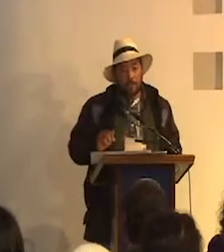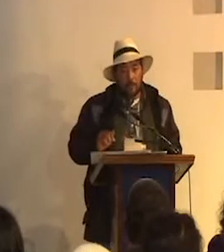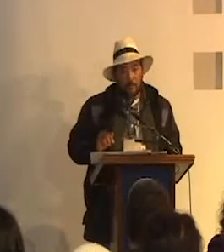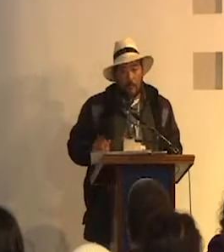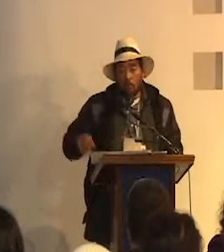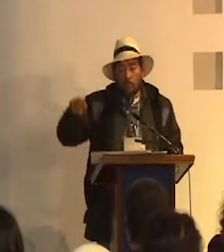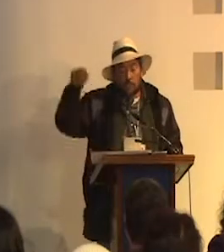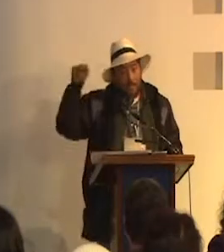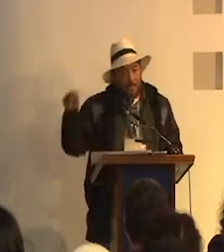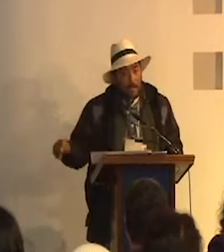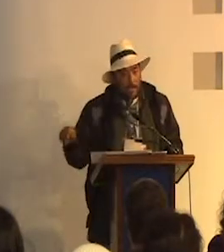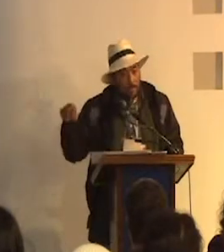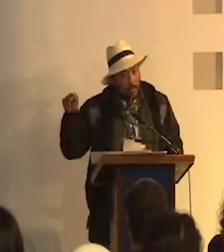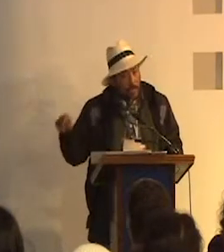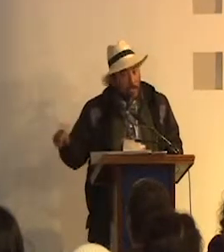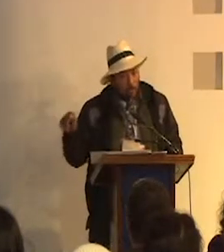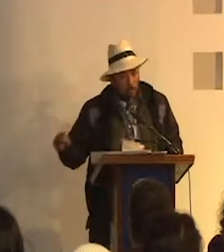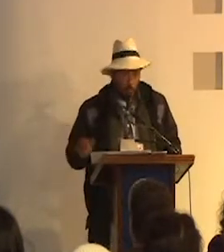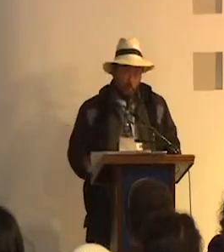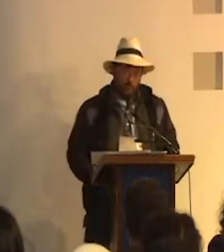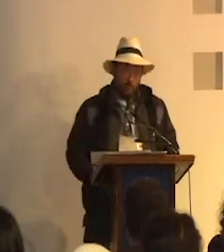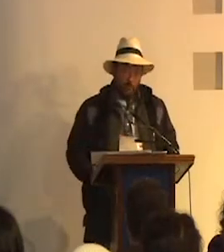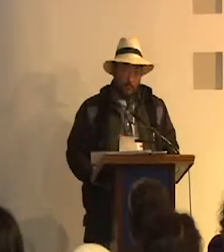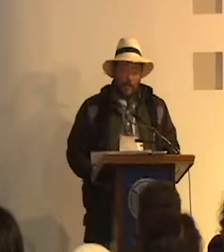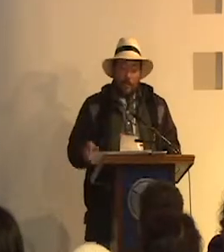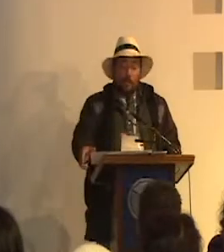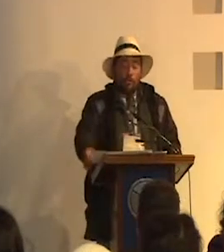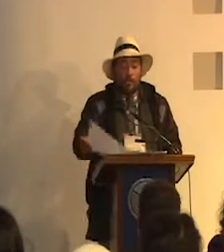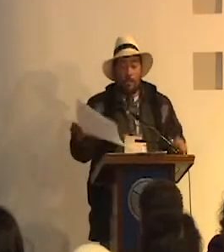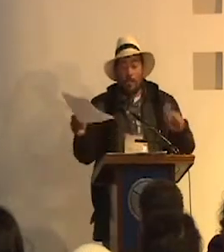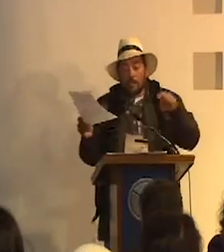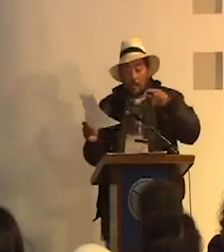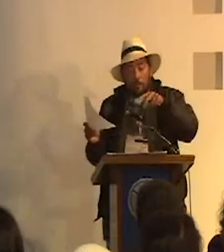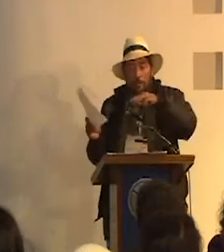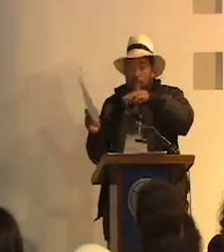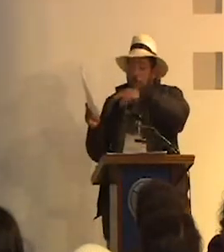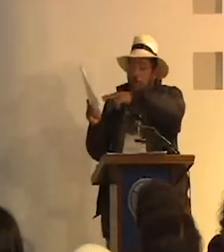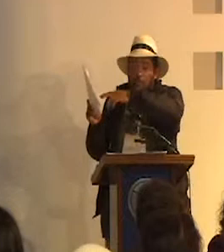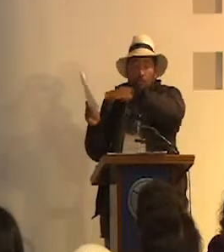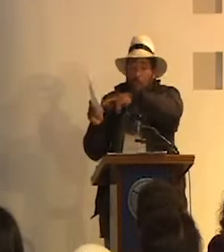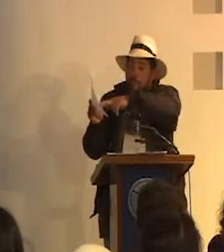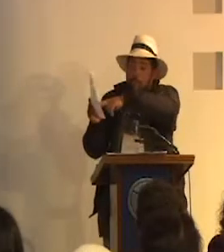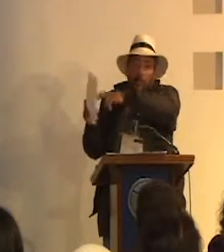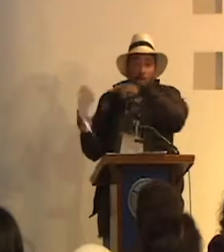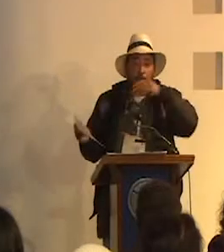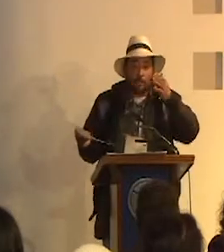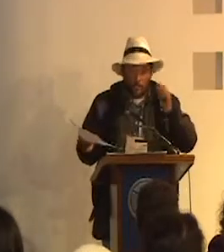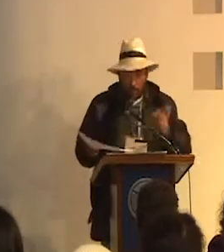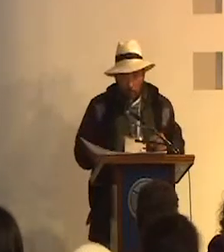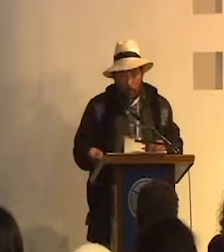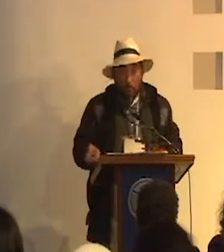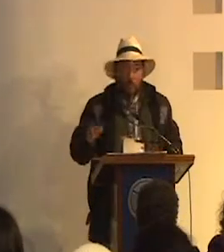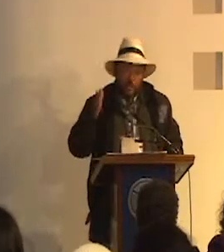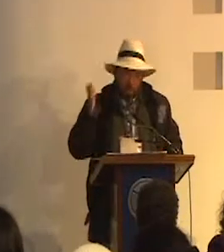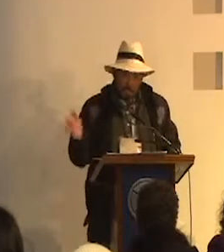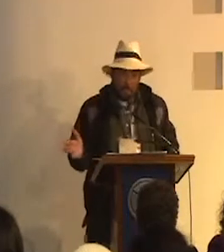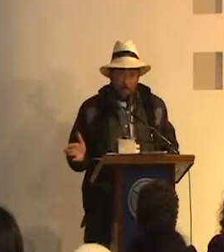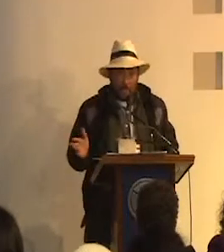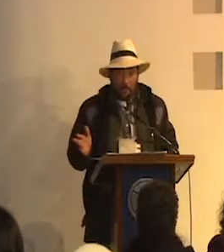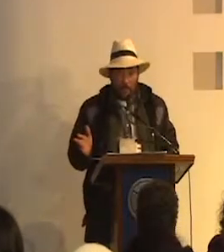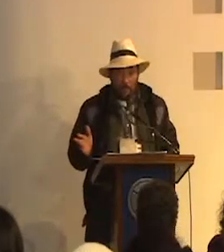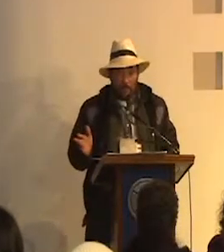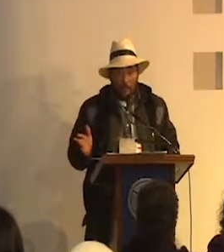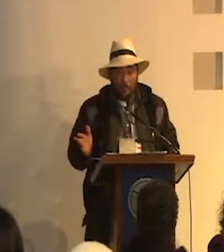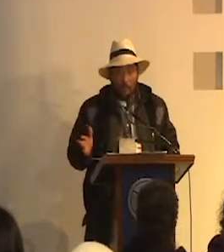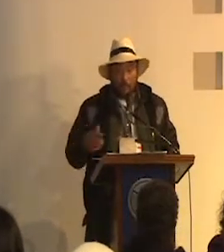y lo violan en esa casa, usted a esa casa no le da la base de volver. Ellos nos quieren, en la ley 1448, primero que hablan ellos de retorno. ¿Por qué?